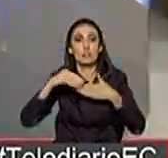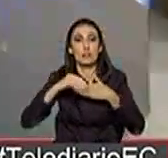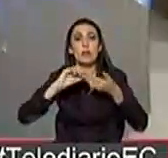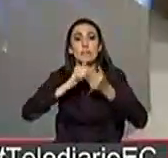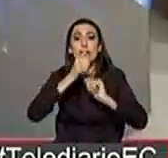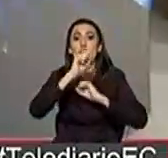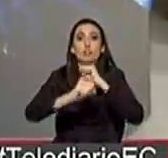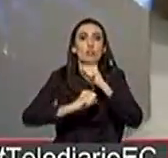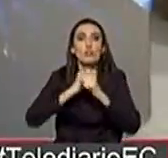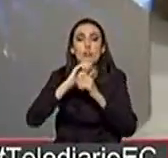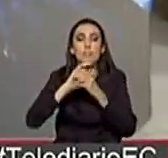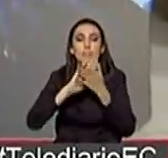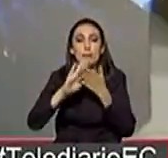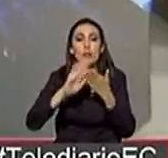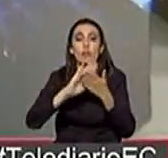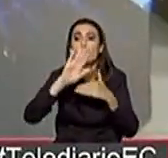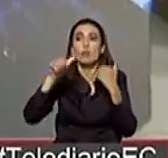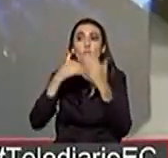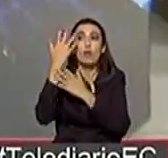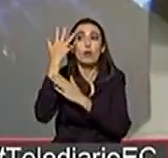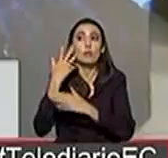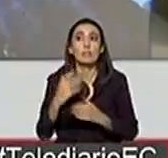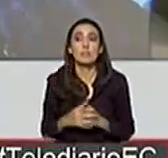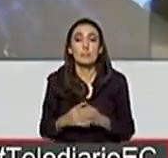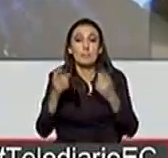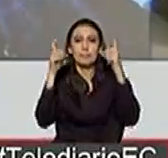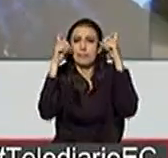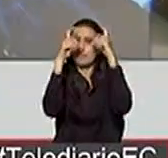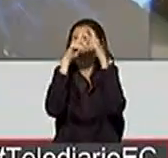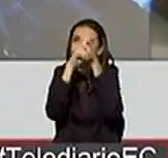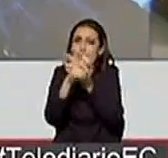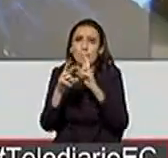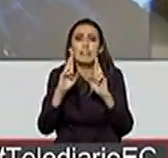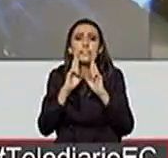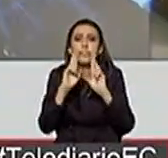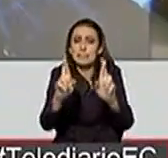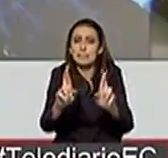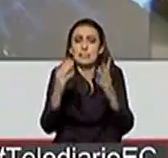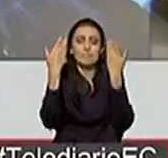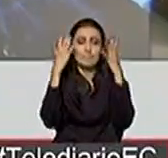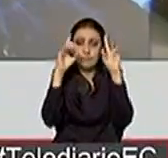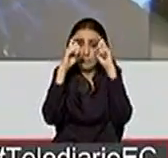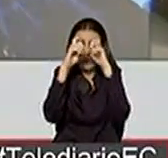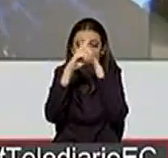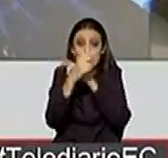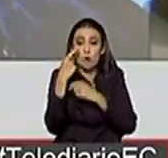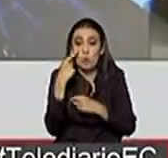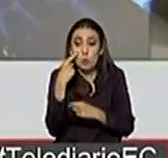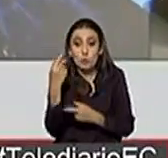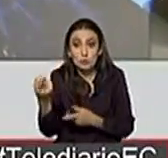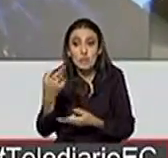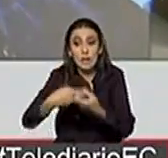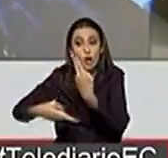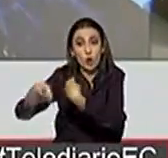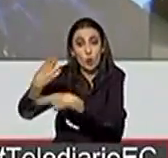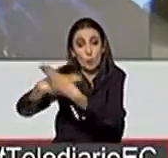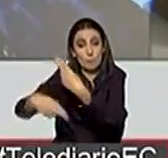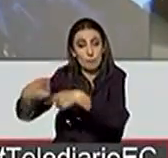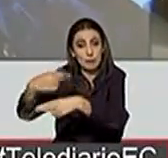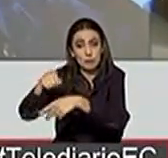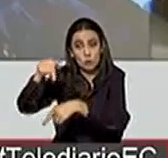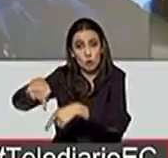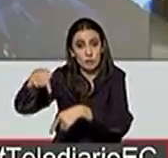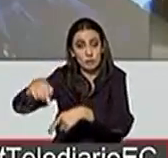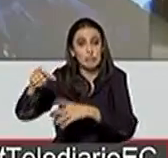es difícil establecer un monto preciso pero por ejemplo usted puede dar cuenta de eso el comercio en quito en los últimos